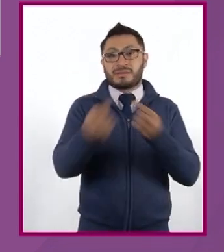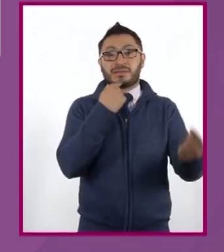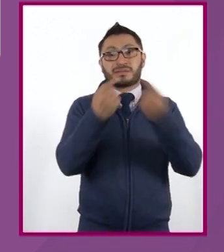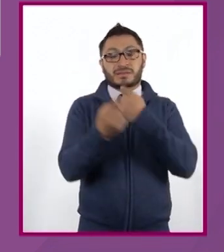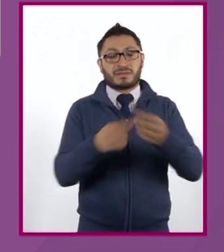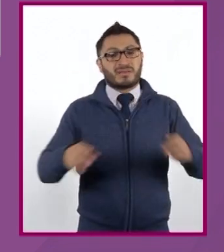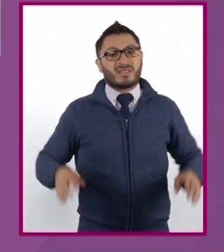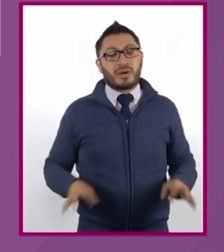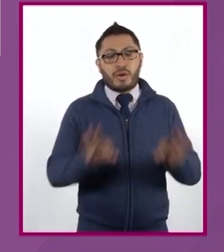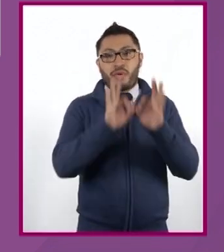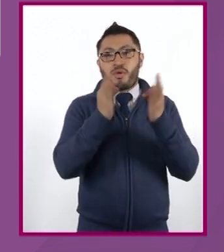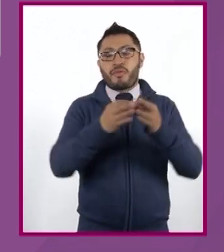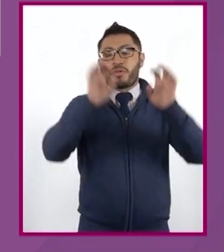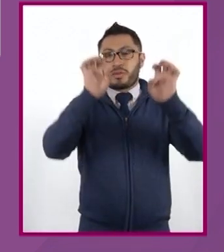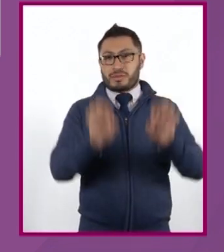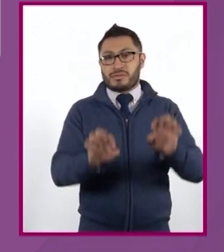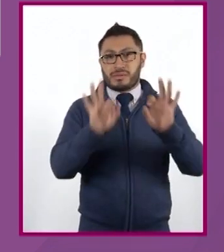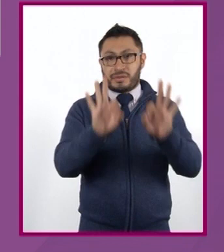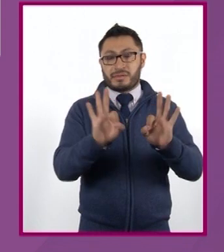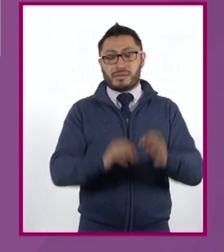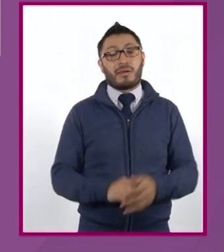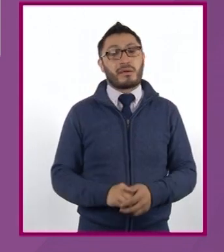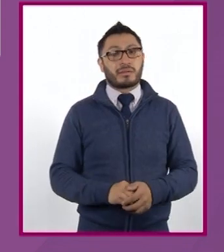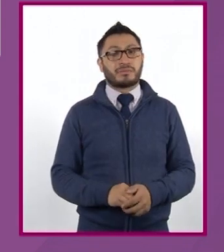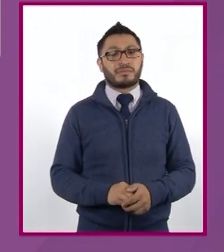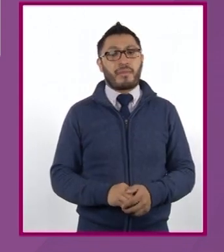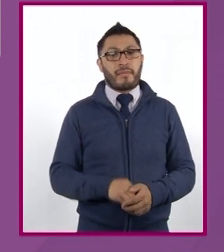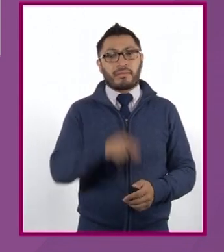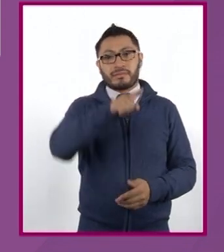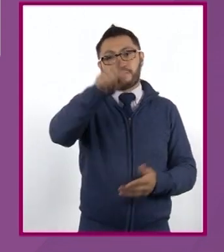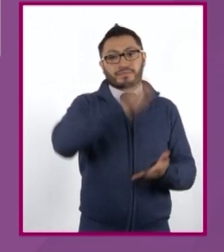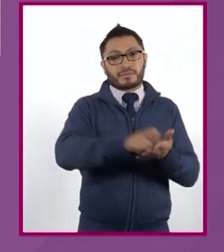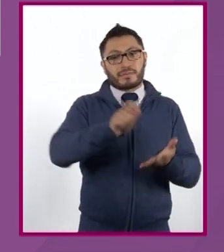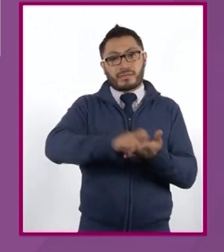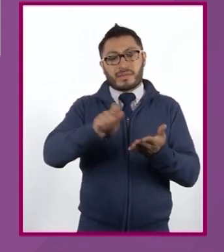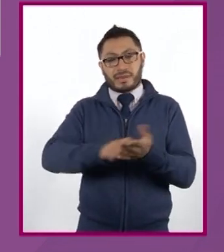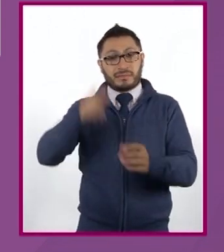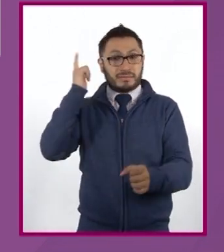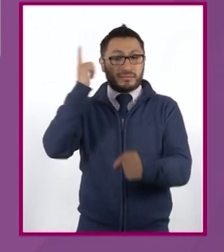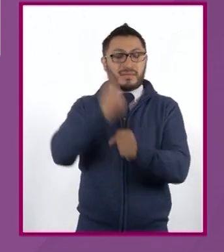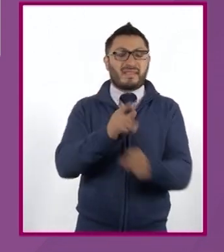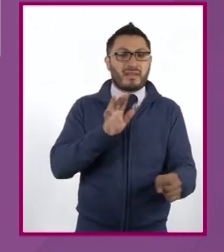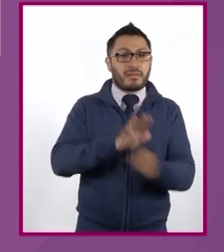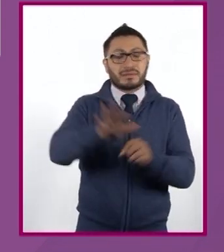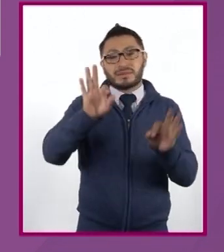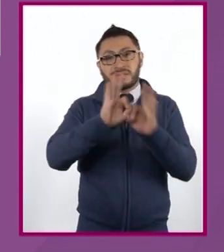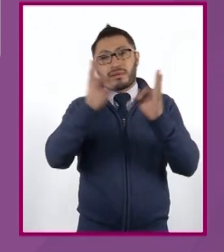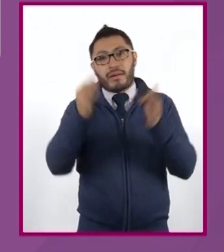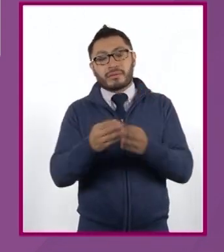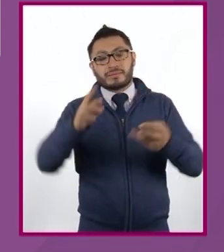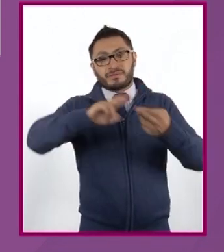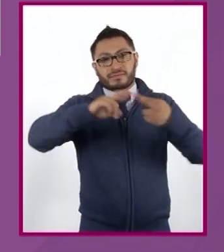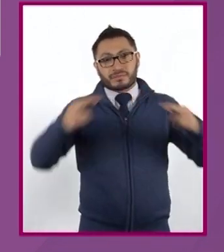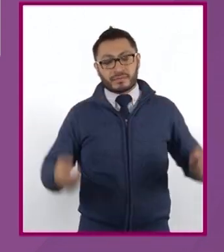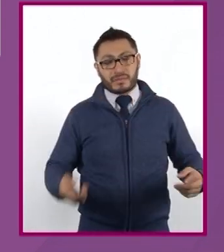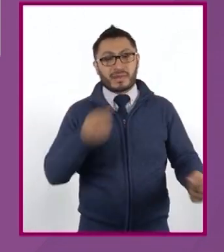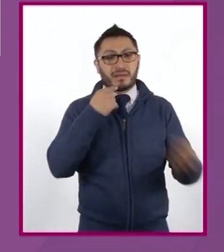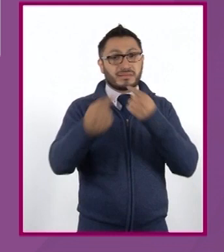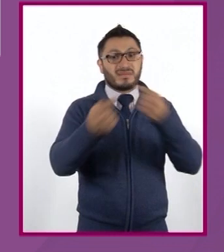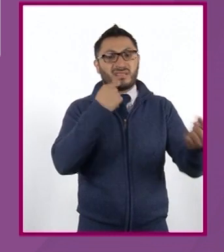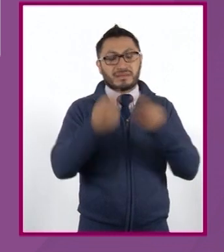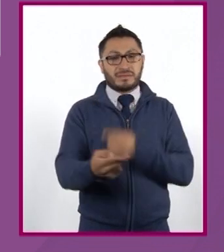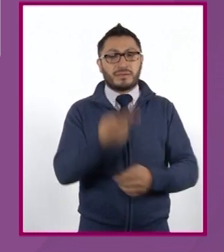de carácter formal. Tomen notas para identificar qué tipos de recursos